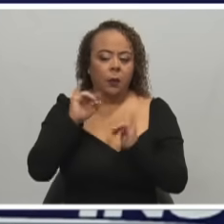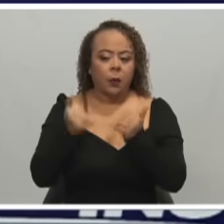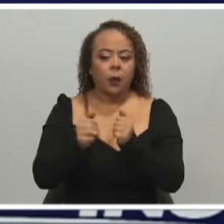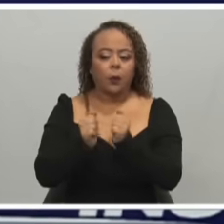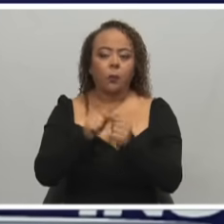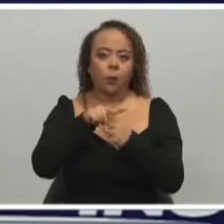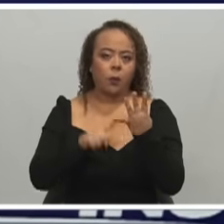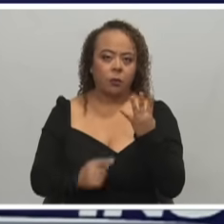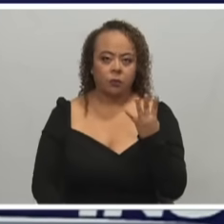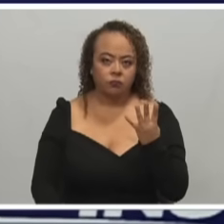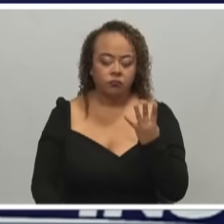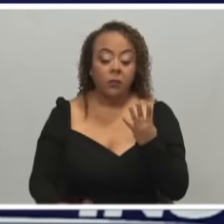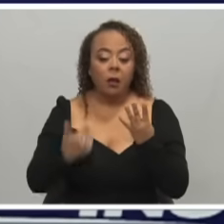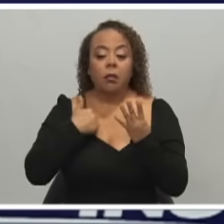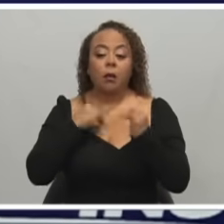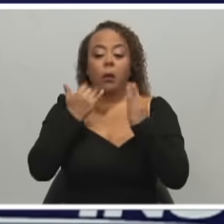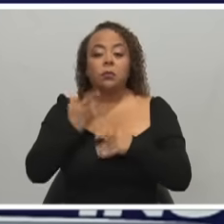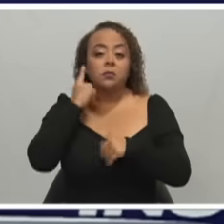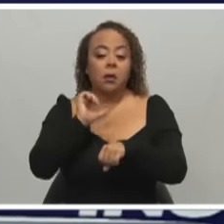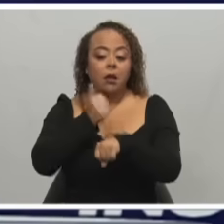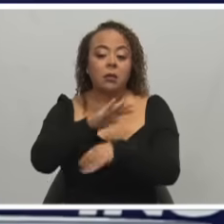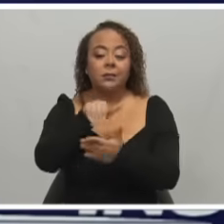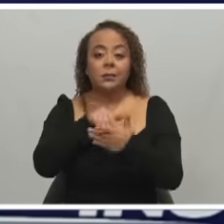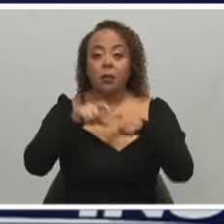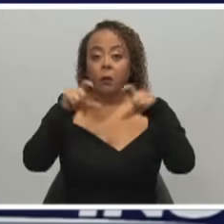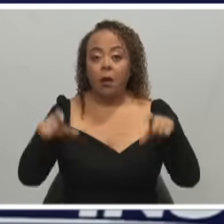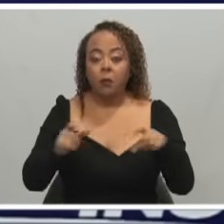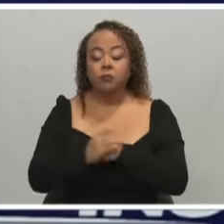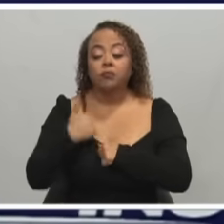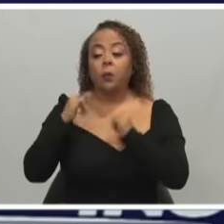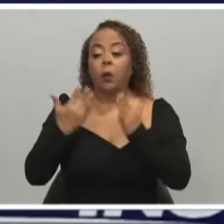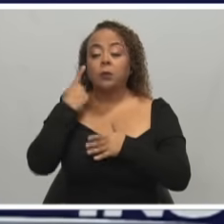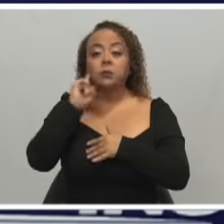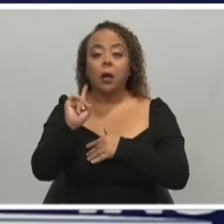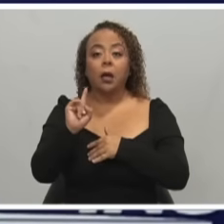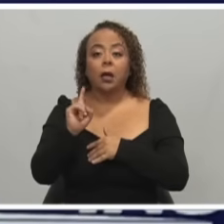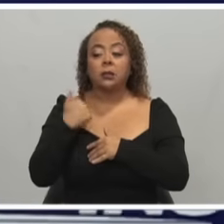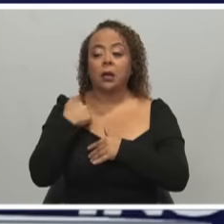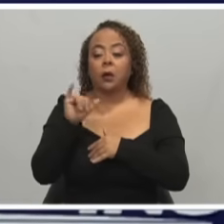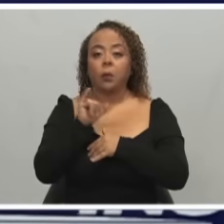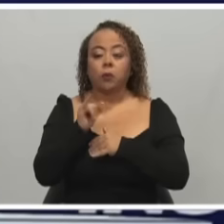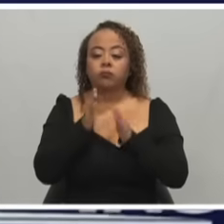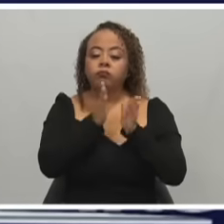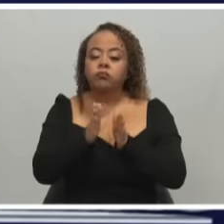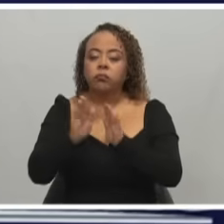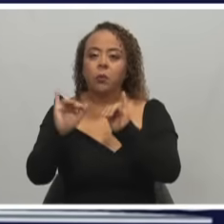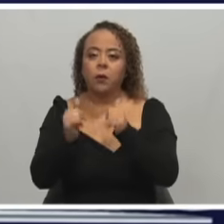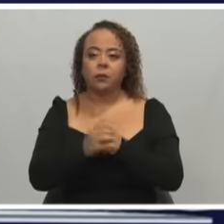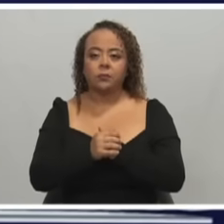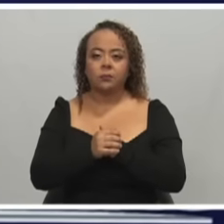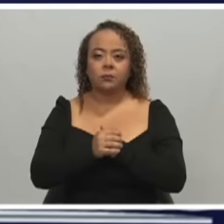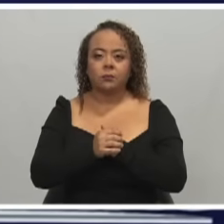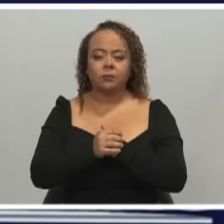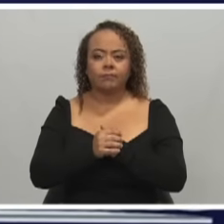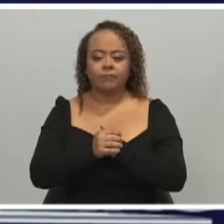línea de cuatro tiene jugadores para armar un centro del campo tiene jugadores para poner como organizador de juego un play detrás de